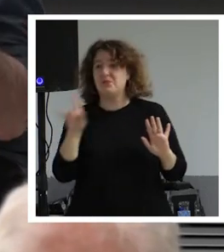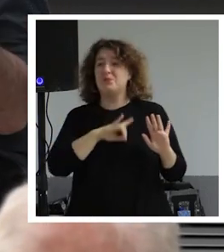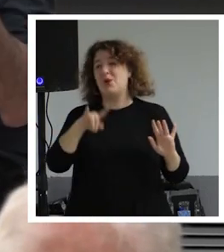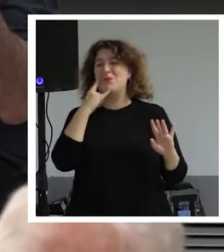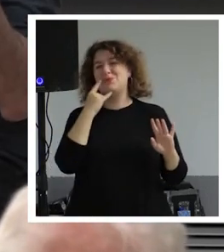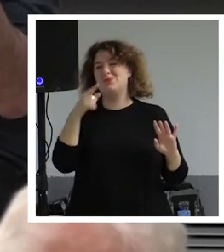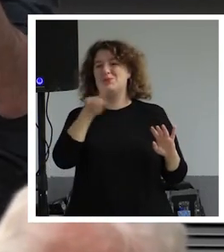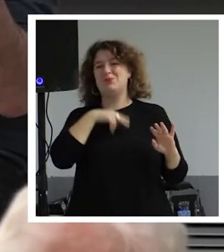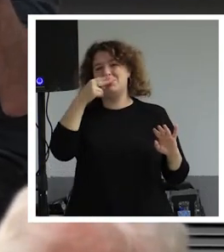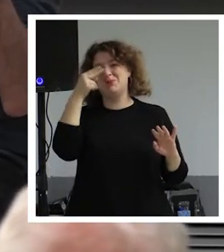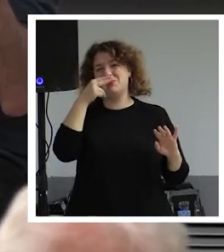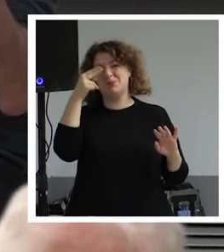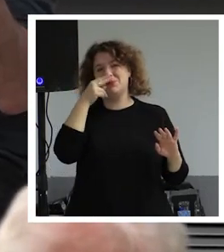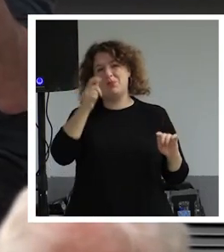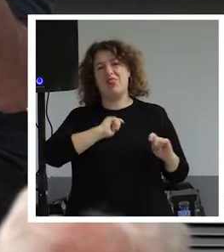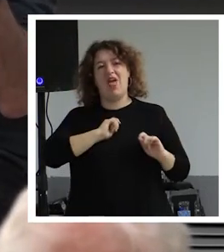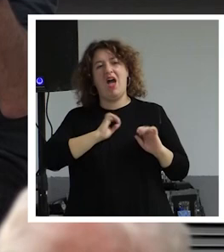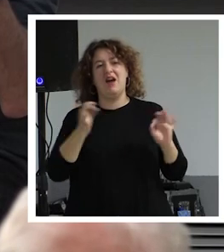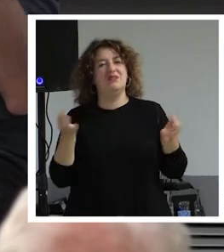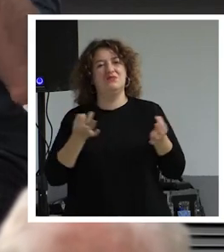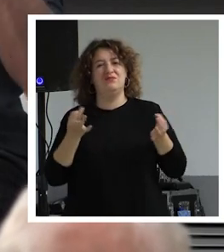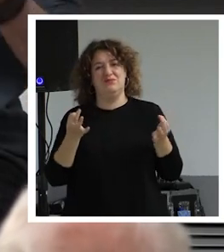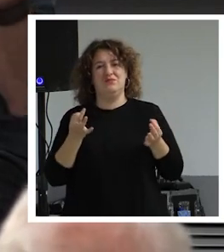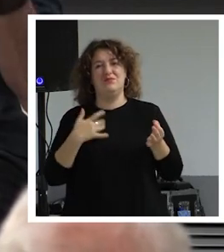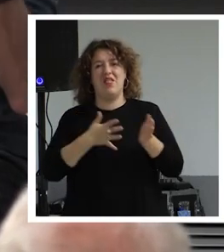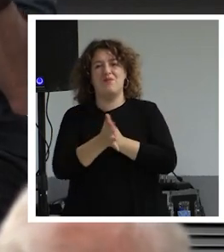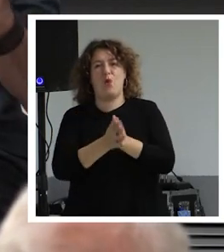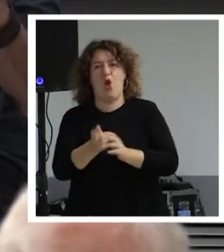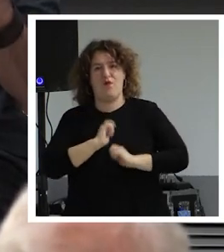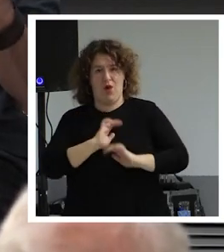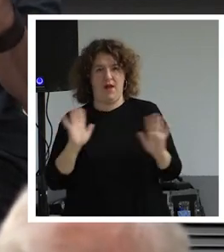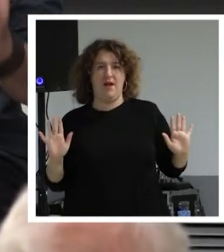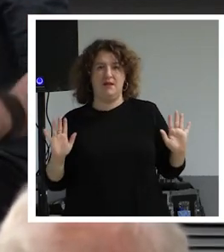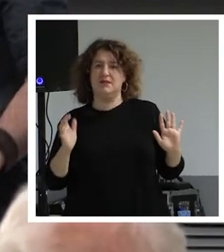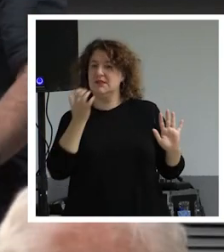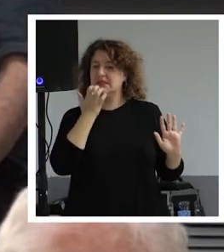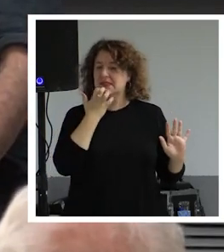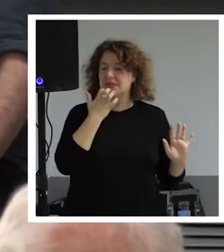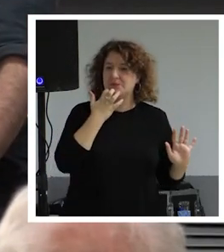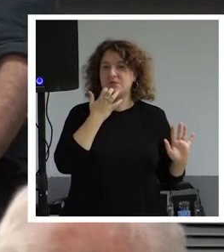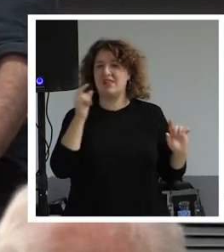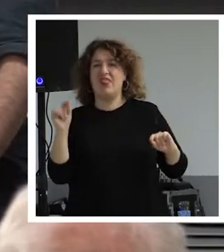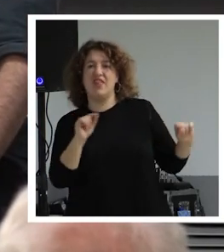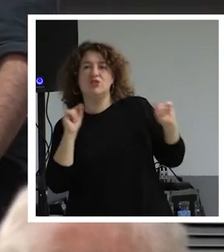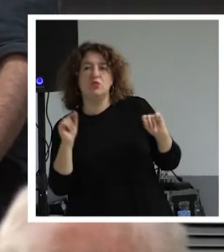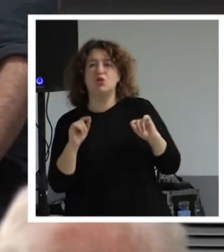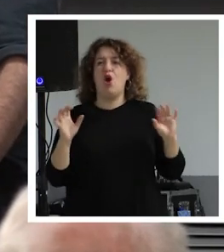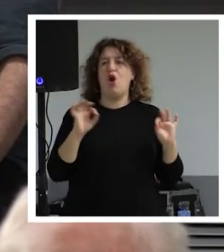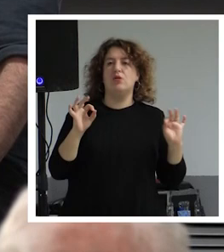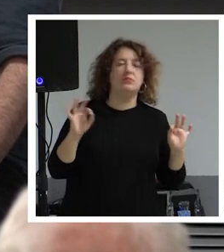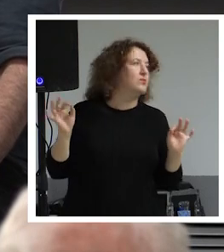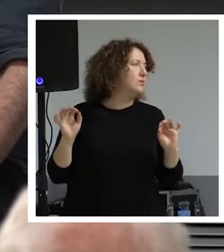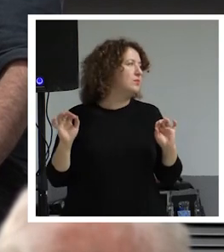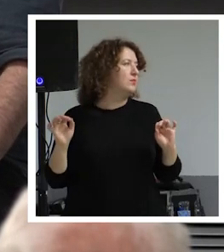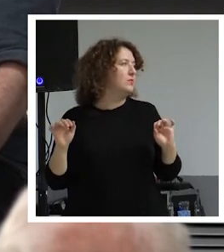tenemos un significado de acuerdo Es que la estoy usando maliciosamente pero por alguna razón era muy atractivo